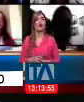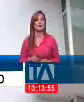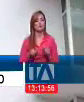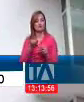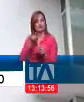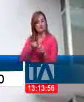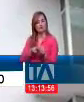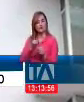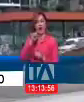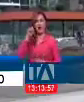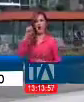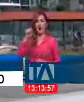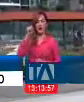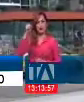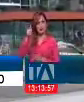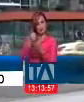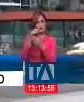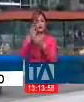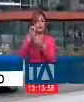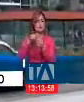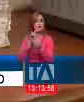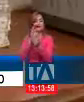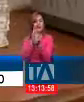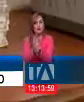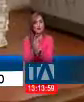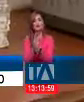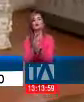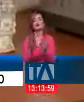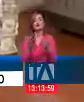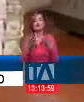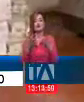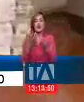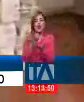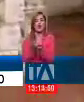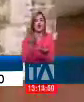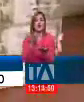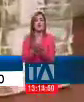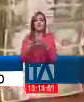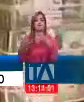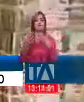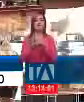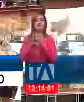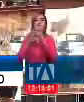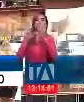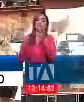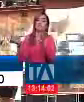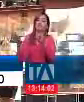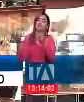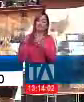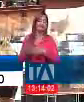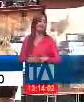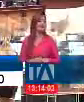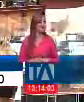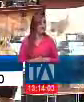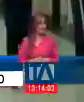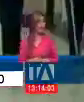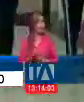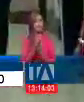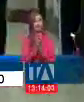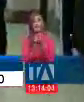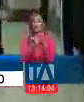de los afiliados y beneficiarios del IES se sintoniza con la idea de transparentar las cuentas de la Seguridad Social. Así está planteado